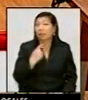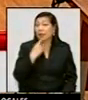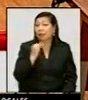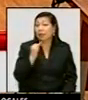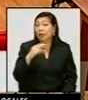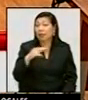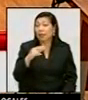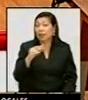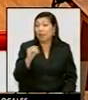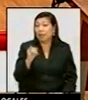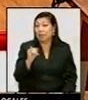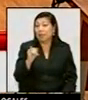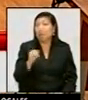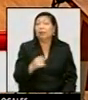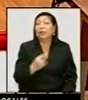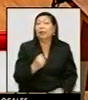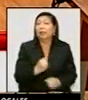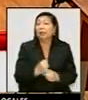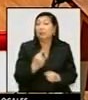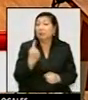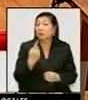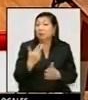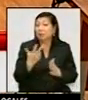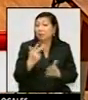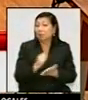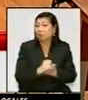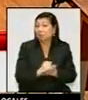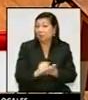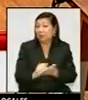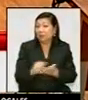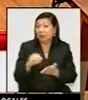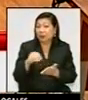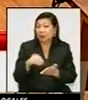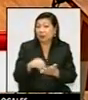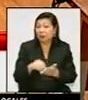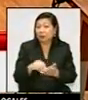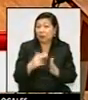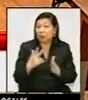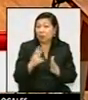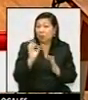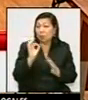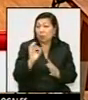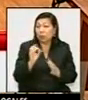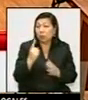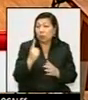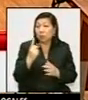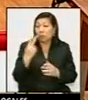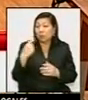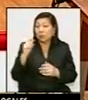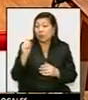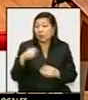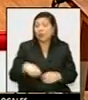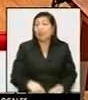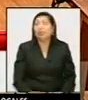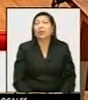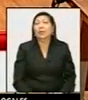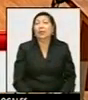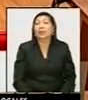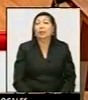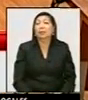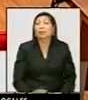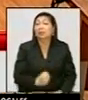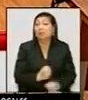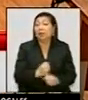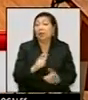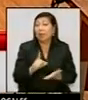INEI, la tasa de desempleo en el primer trimestre se ubicó en 8.1%. La tasa de